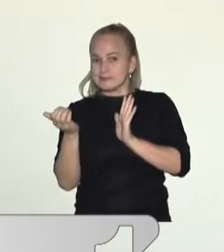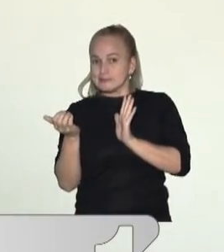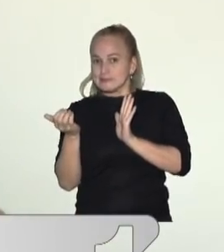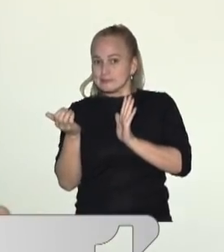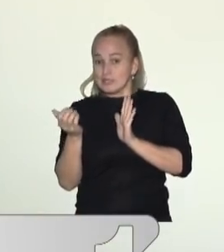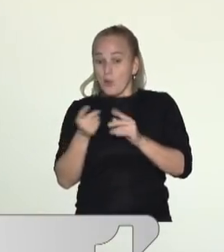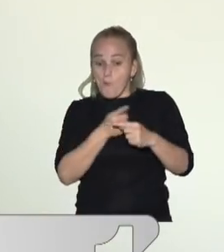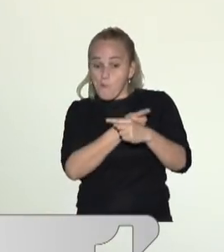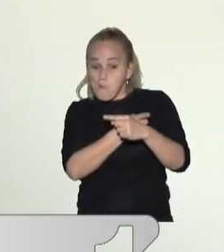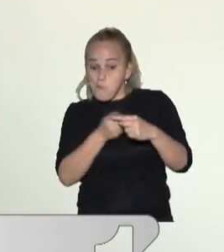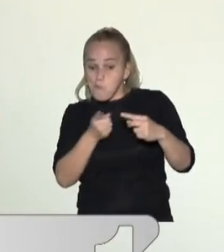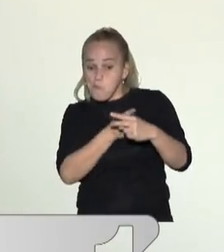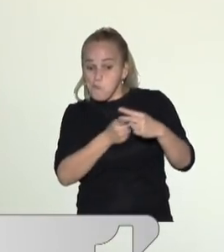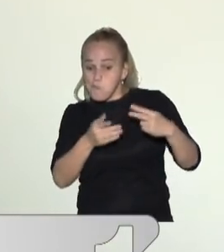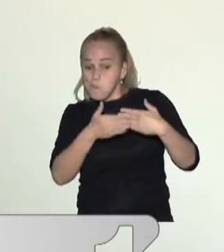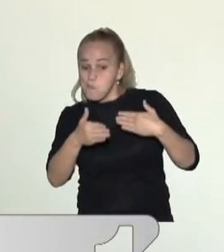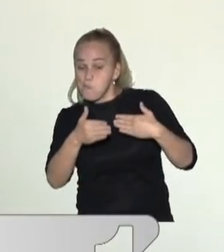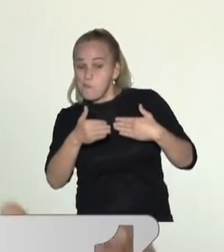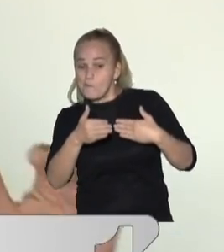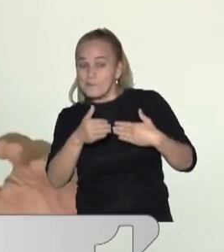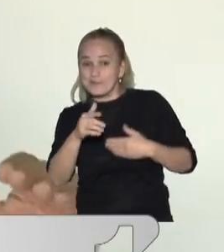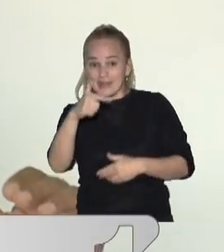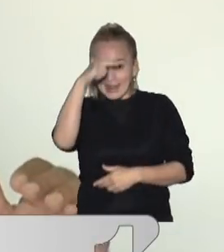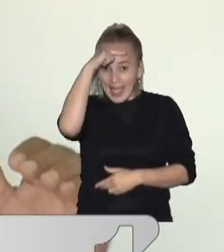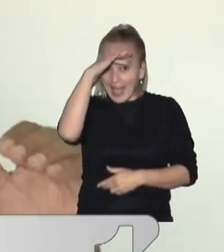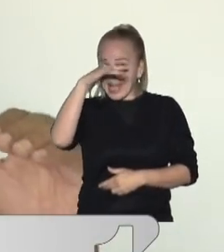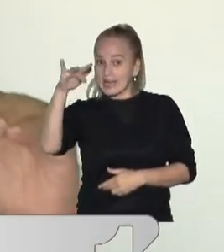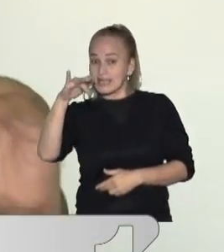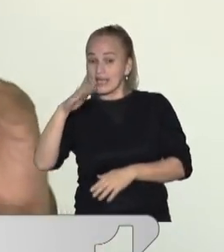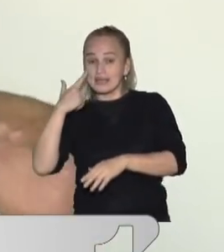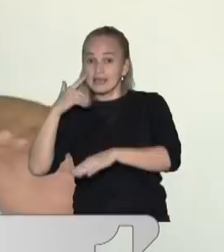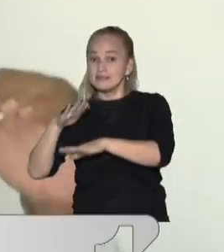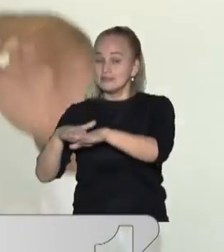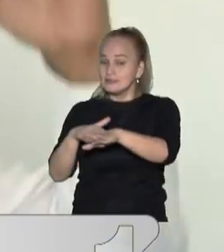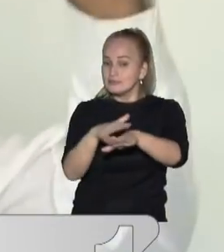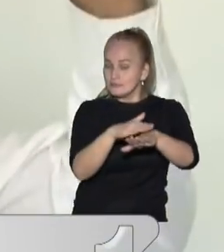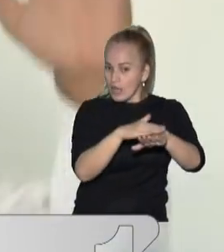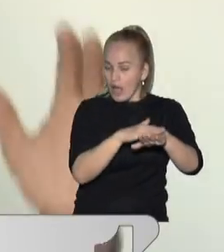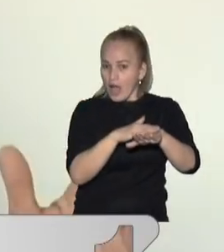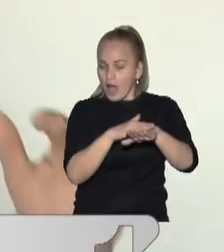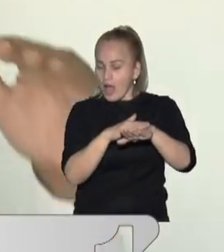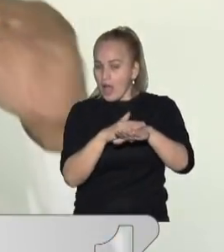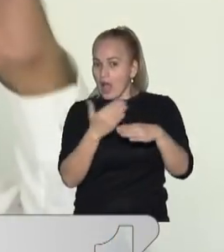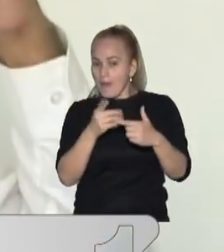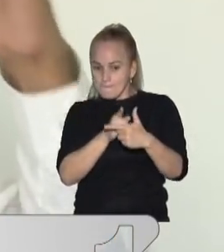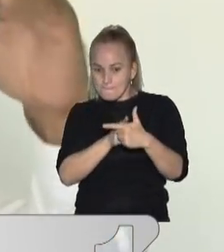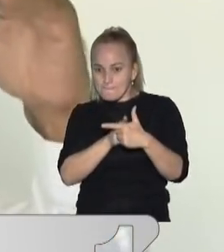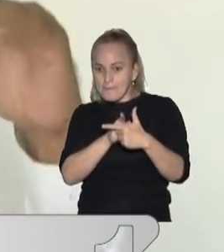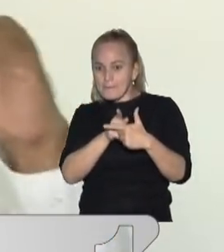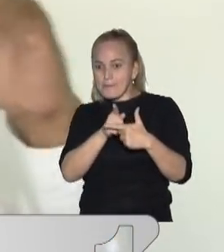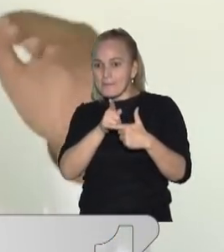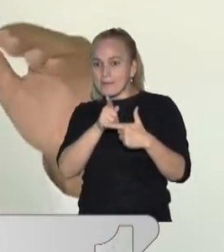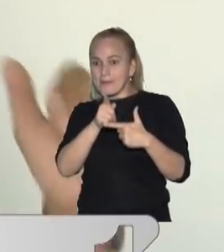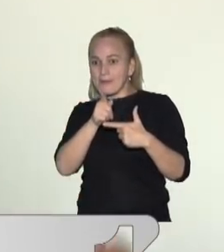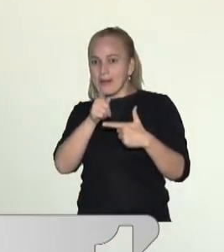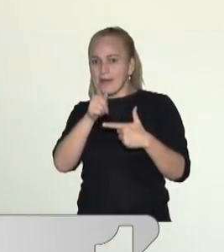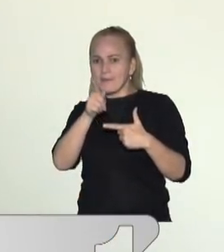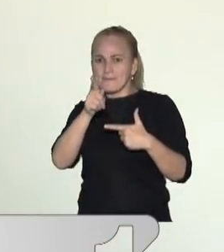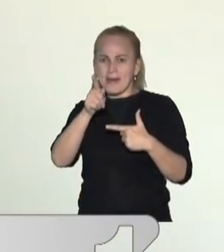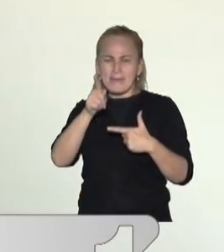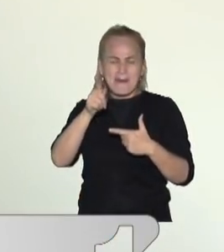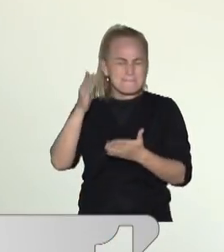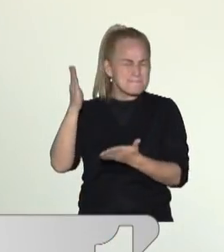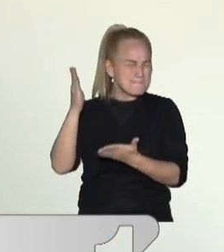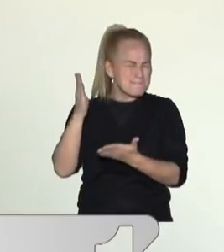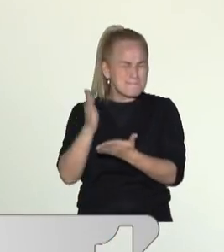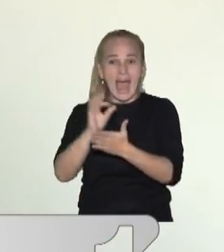estas próximas dos semanas la ciudad de Cartagena estará subiendo prácticamente al acmé, al pico de la pandemia